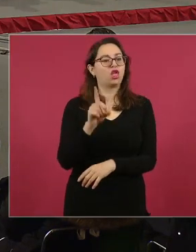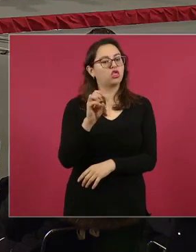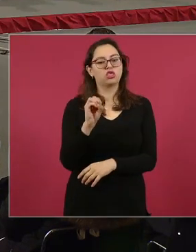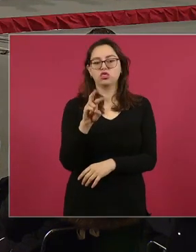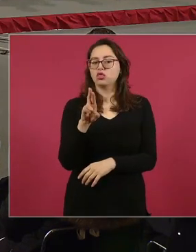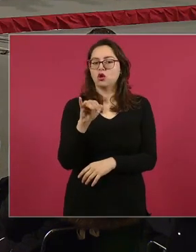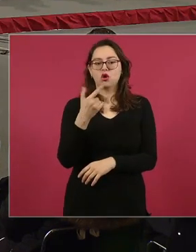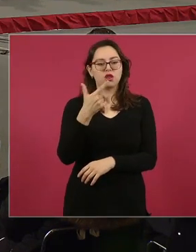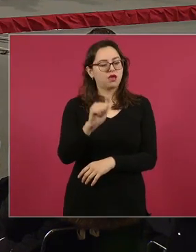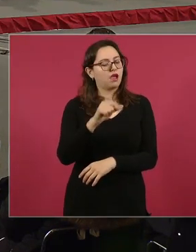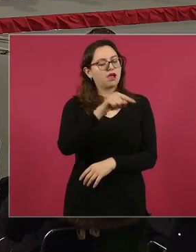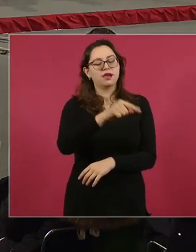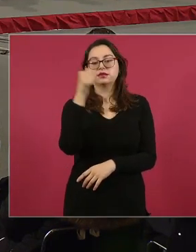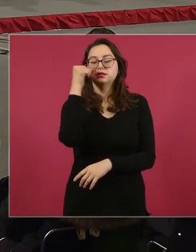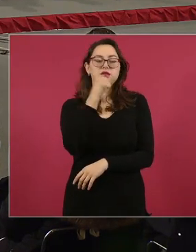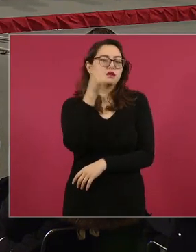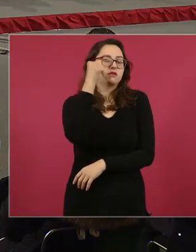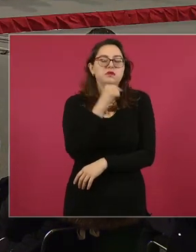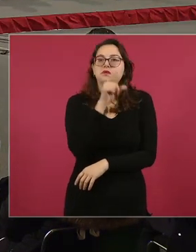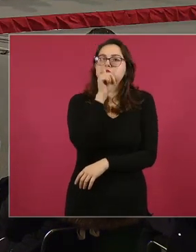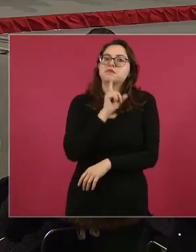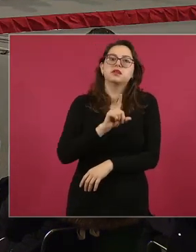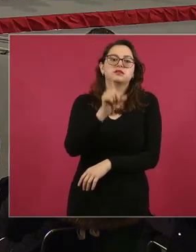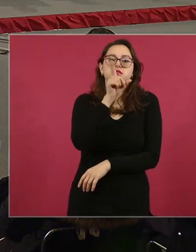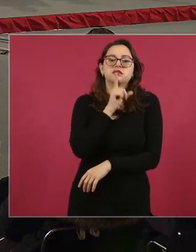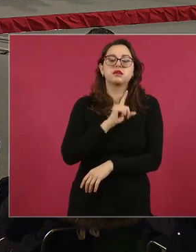Vamos a ver lo que dijo.